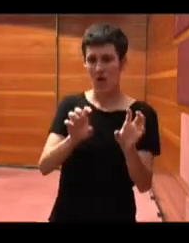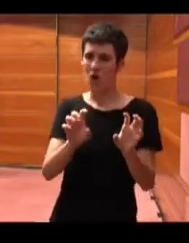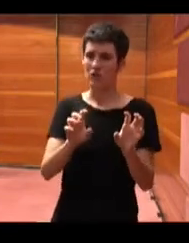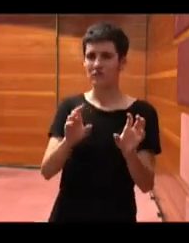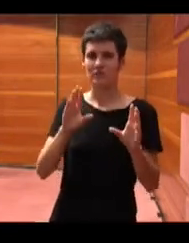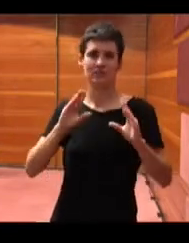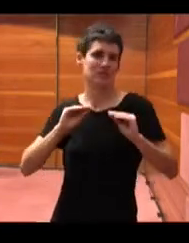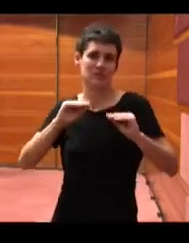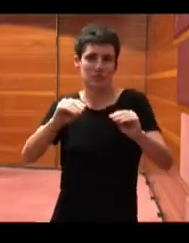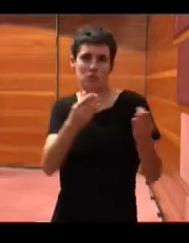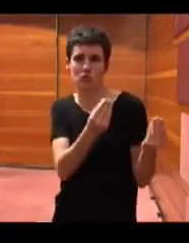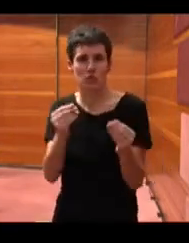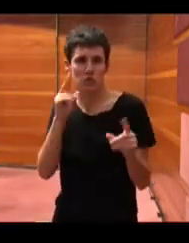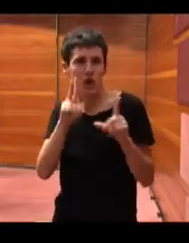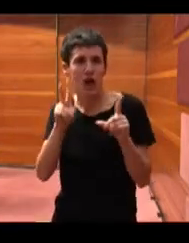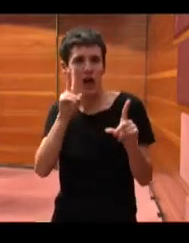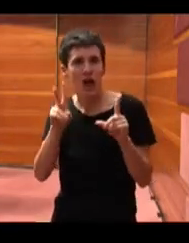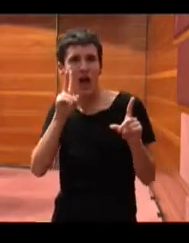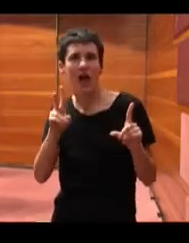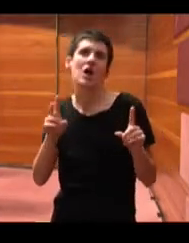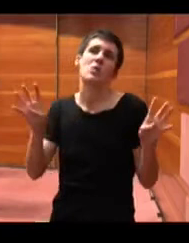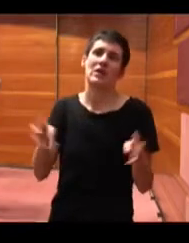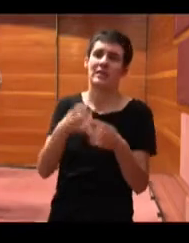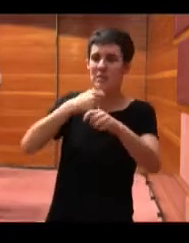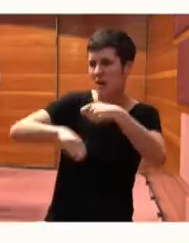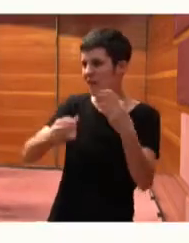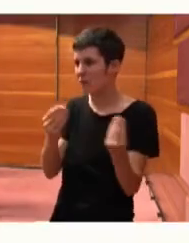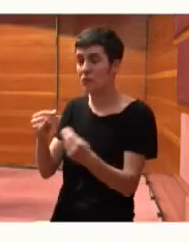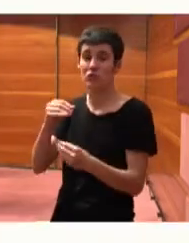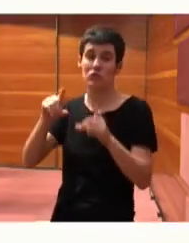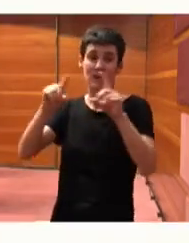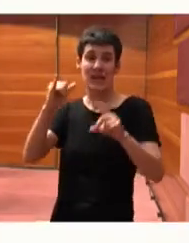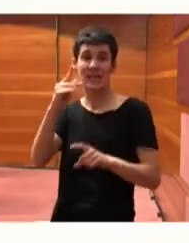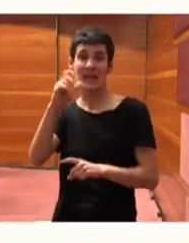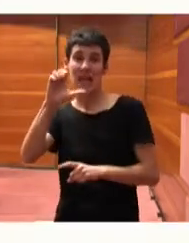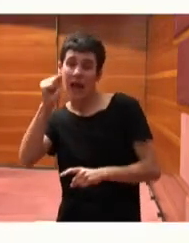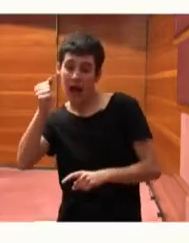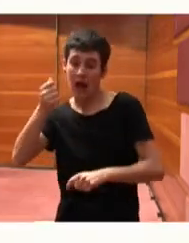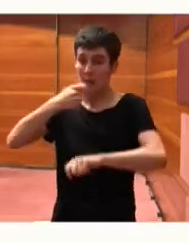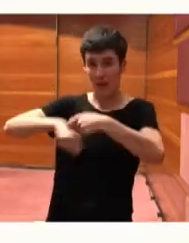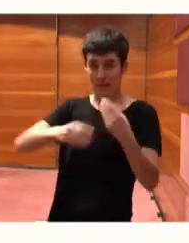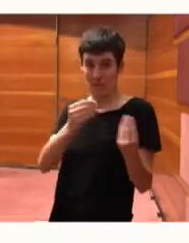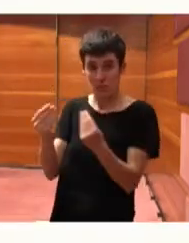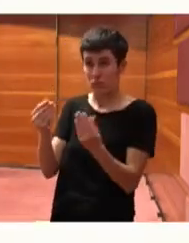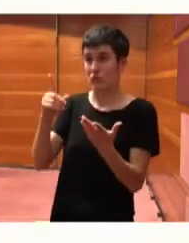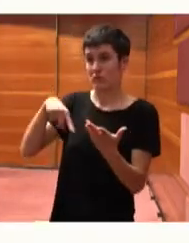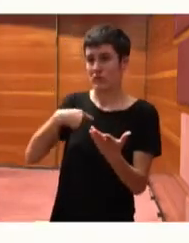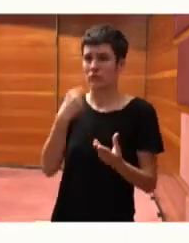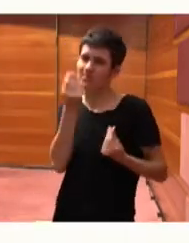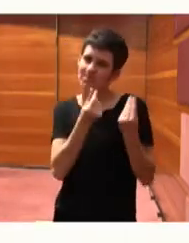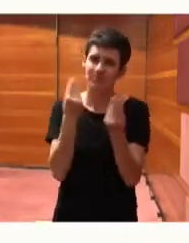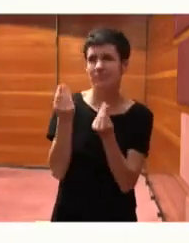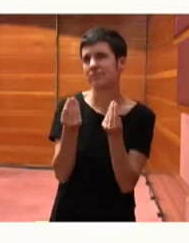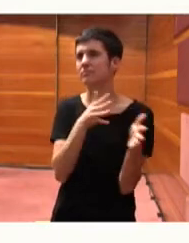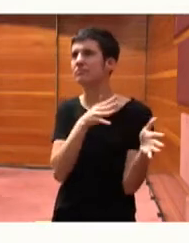tal, que se vende mucho por internet, que IKEA no vende, porque no lo habrá hecho hasta ahora, ¿vale? Bueno, pero intuyo, digo, tengo una